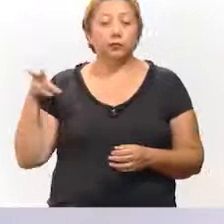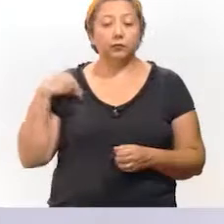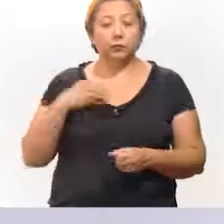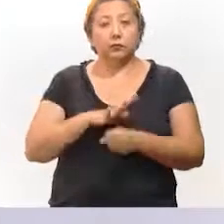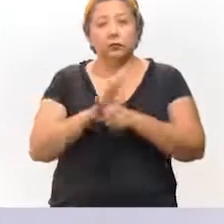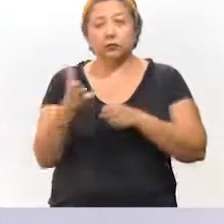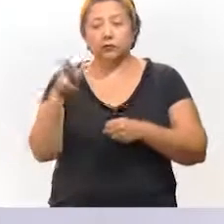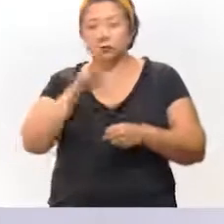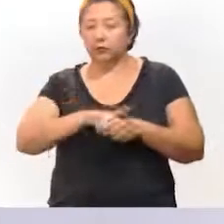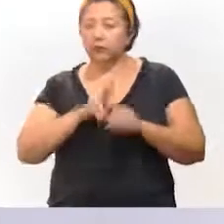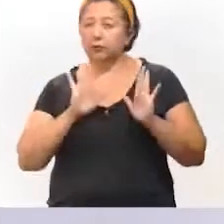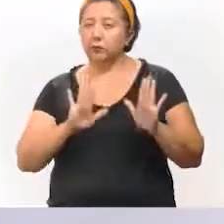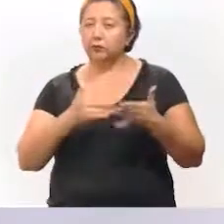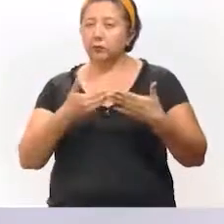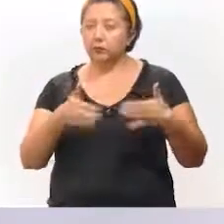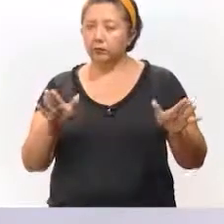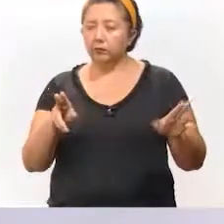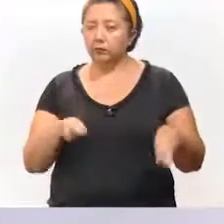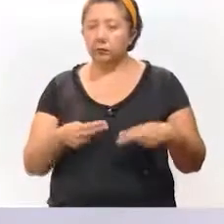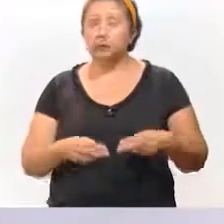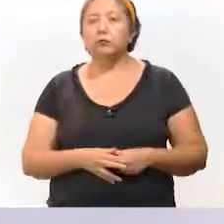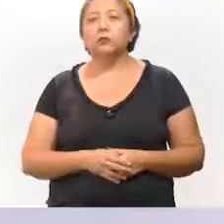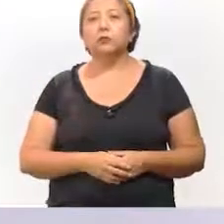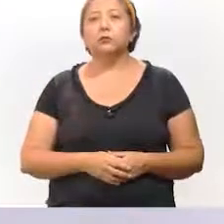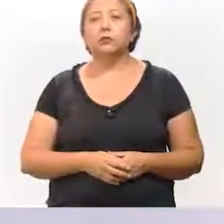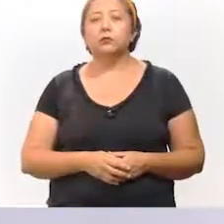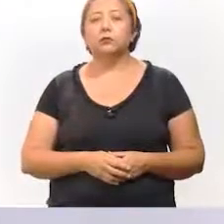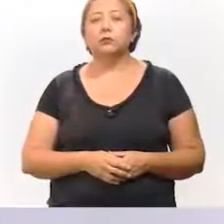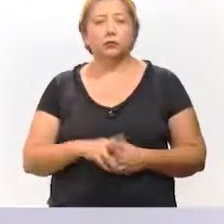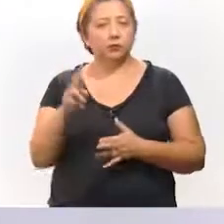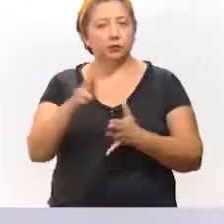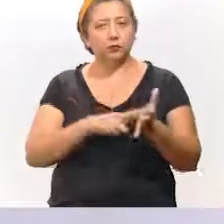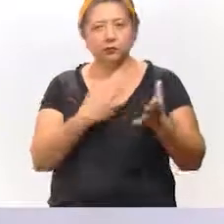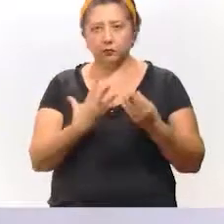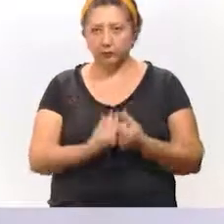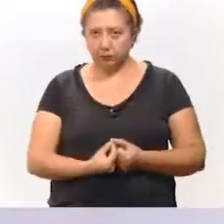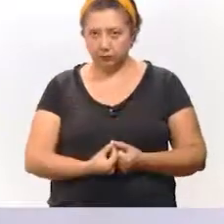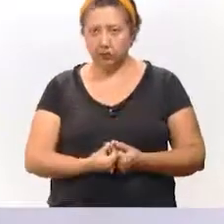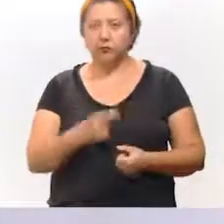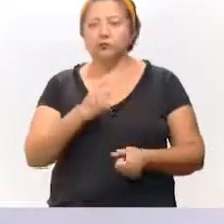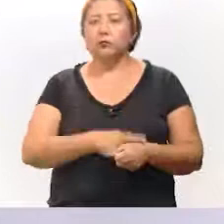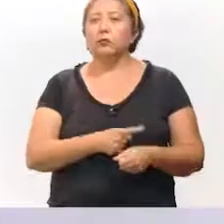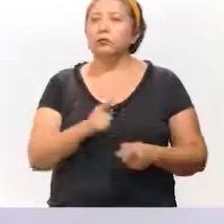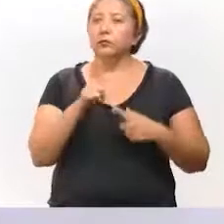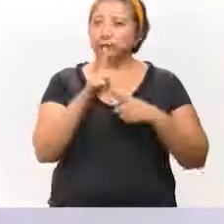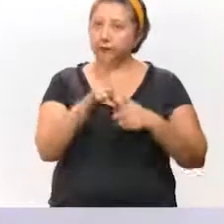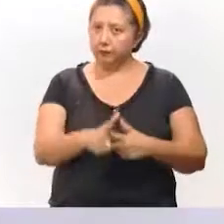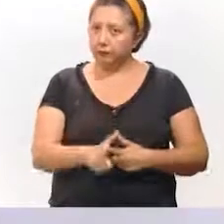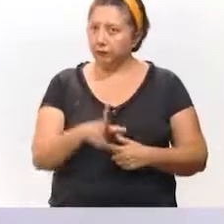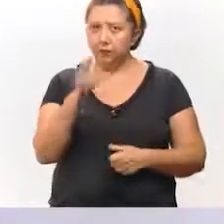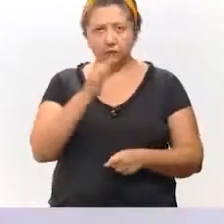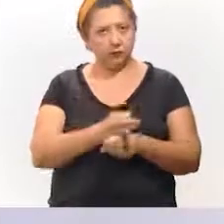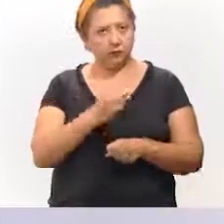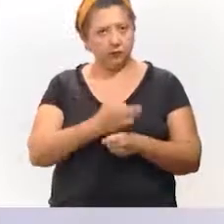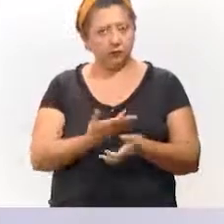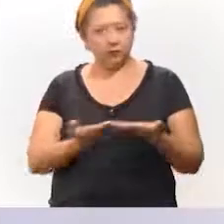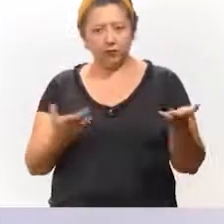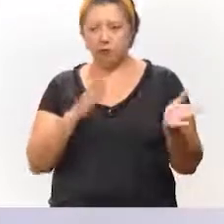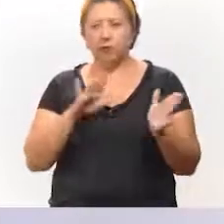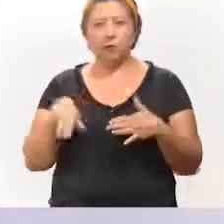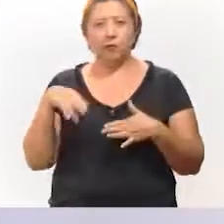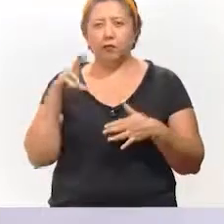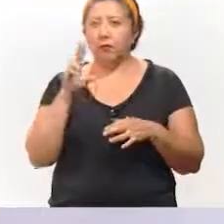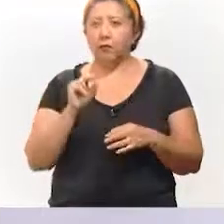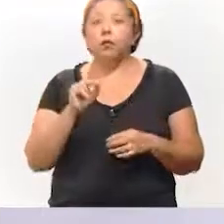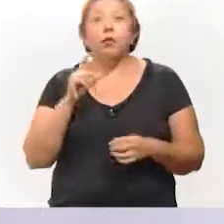e interrumpir el proceso de reactivación económica. Reiteramos, la pandemia sigue y no es momento de bajar la